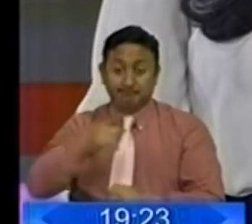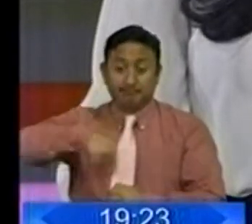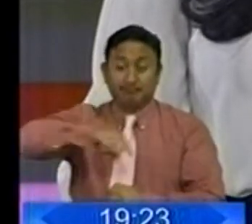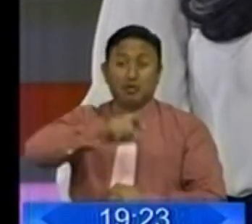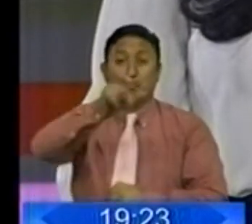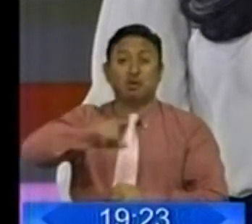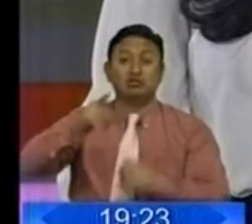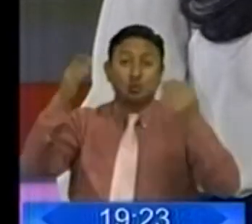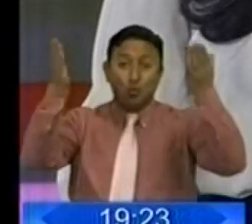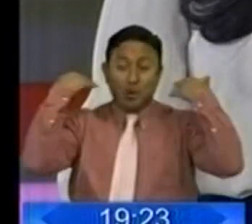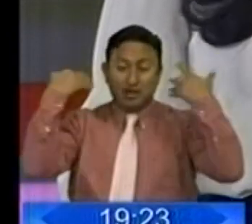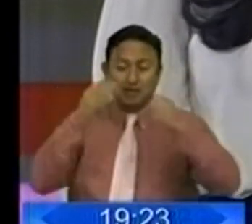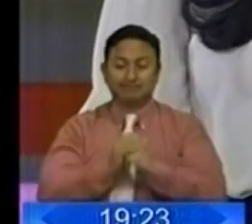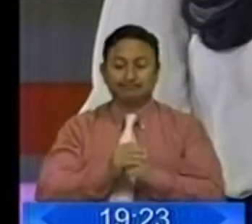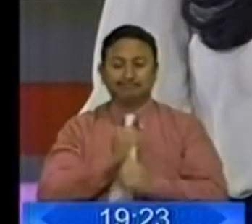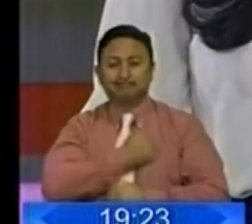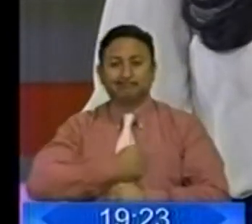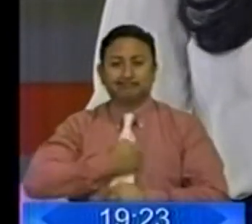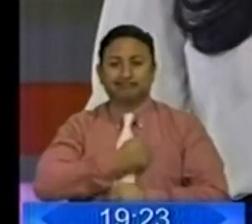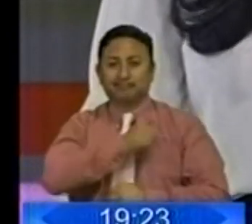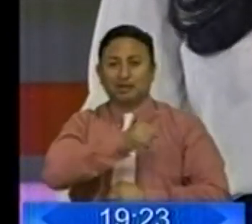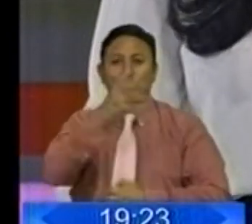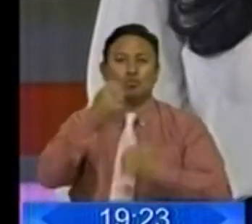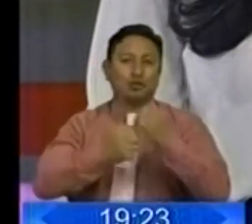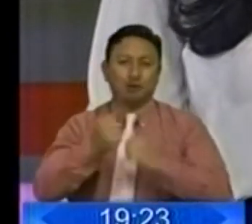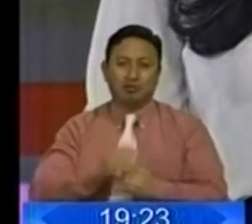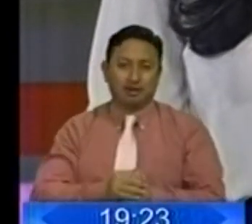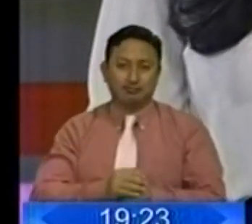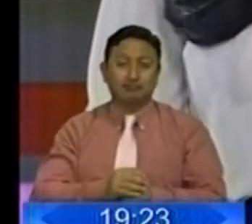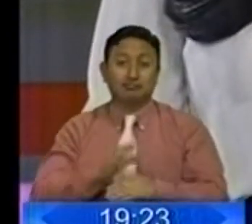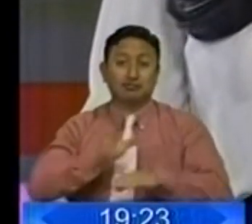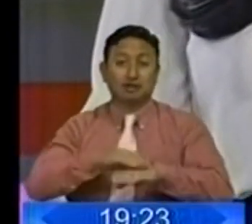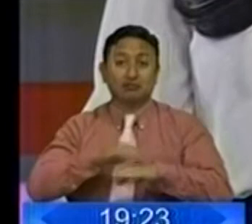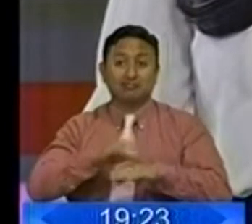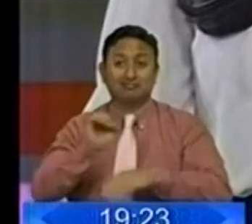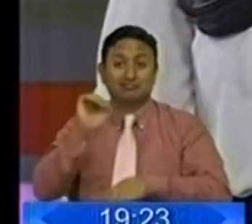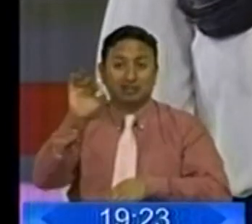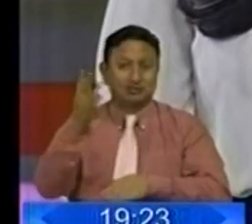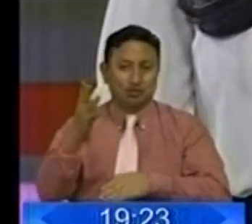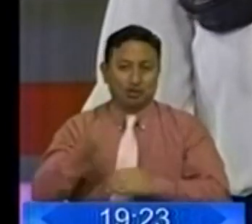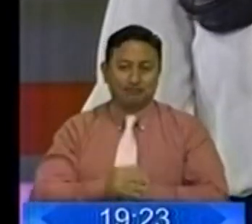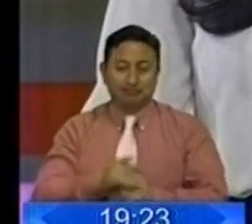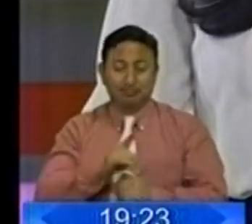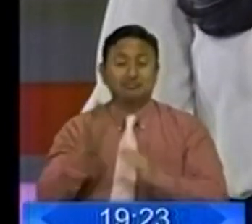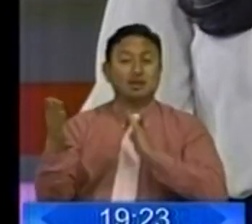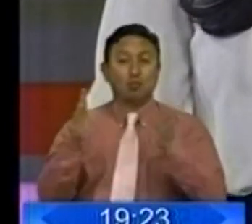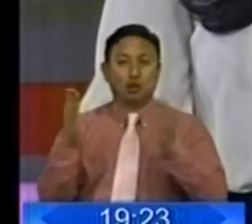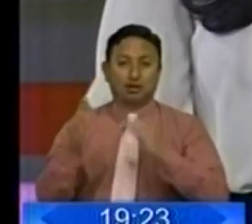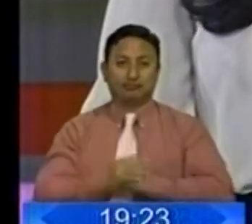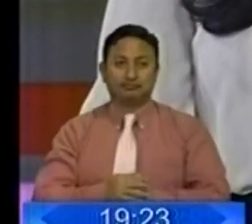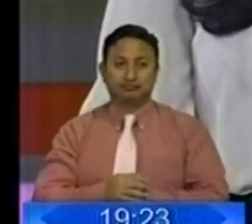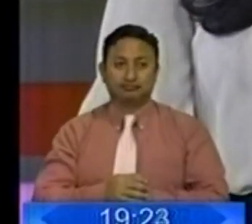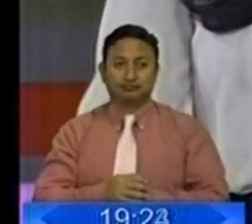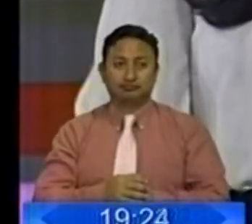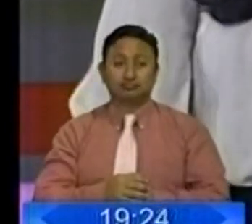audiencia en la ciudad de Guayaquil se vea directamente perjudicada de manera temporal.